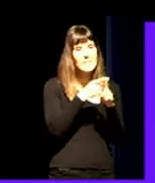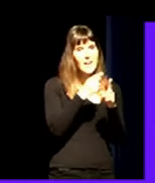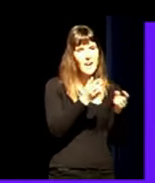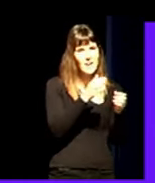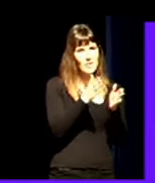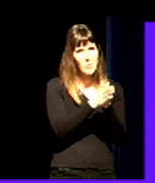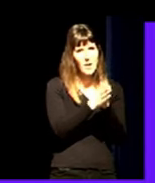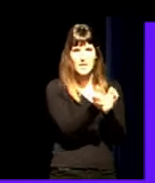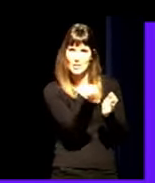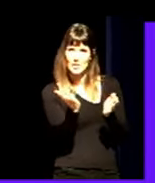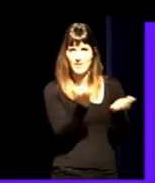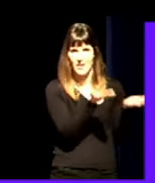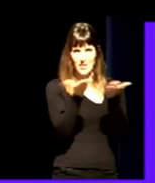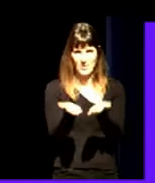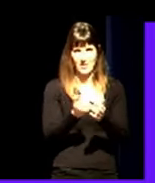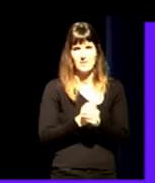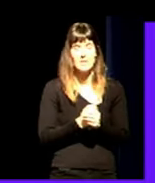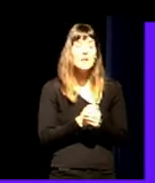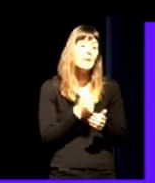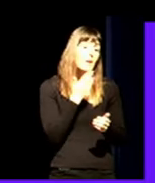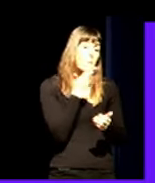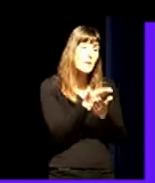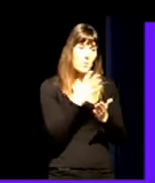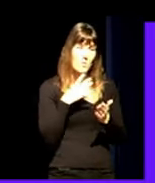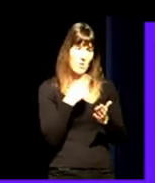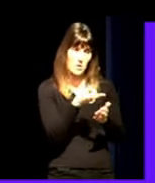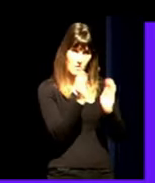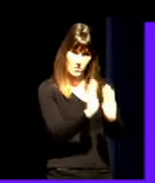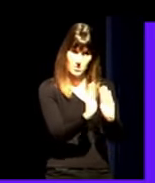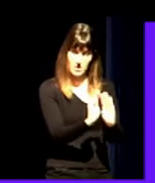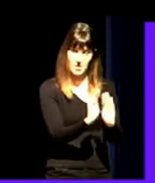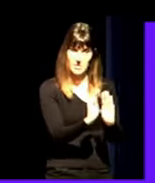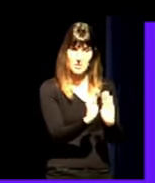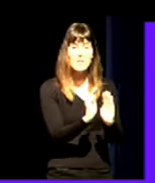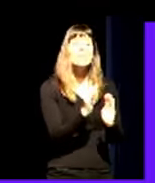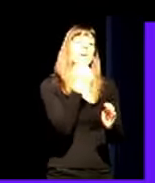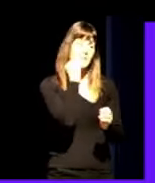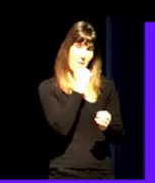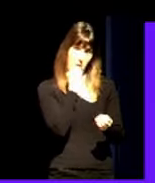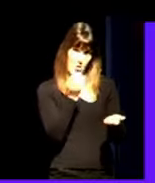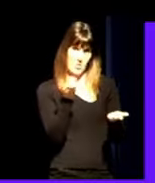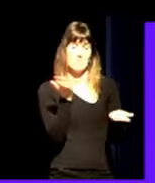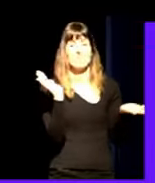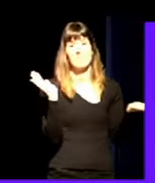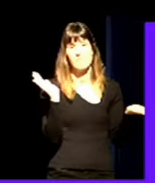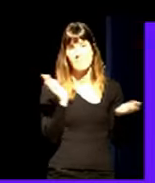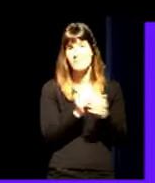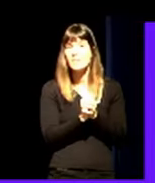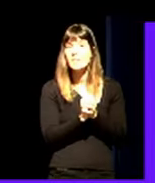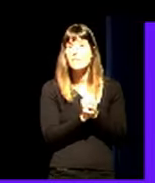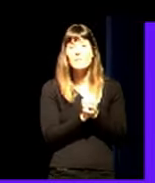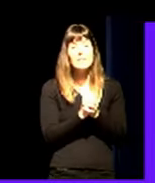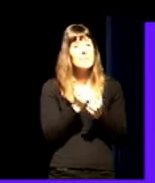ayuda. Fijaros, os vamos a pedir que os forméis, que lo hagáis en sábado, mientras